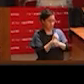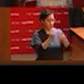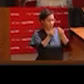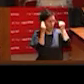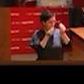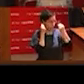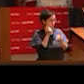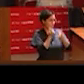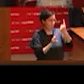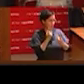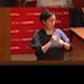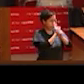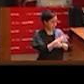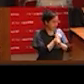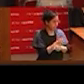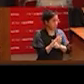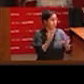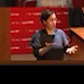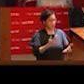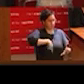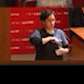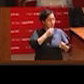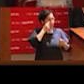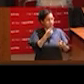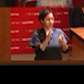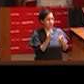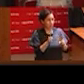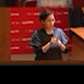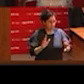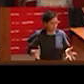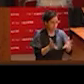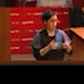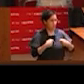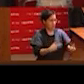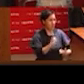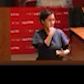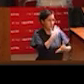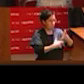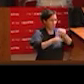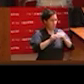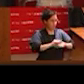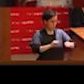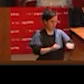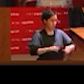muchos casos por lo que necesitan Eh pues ese impulso añadido no de